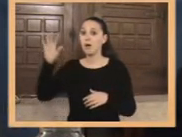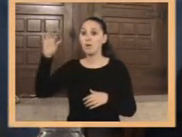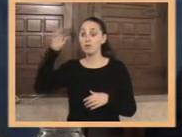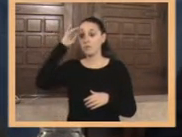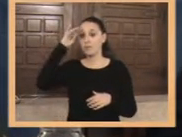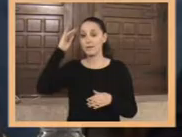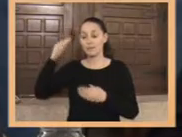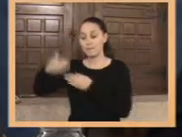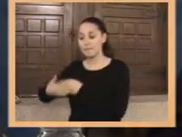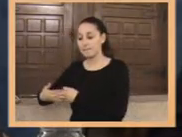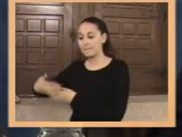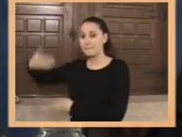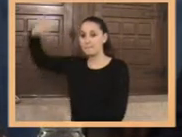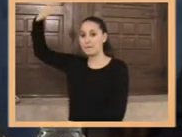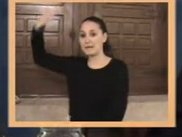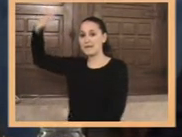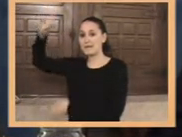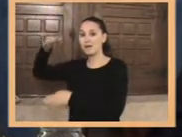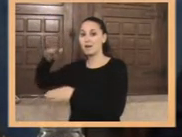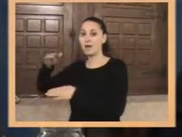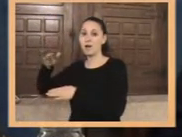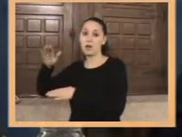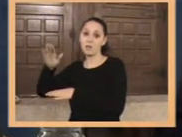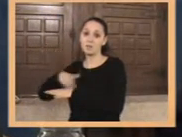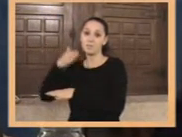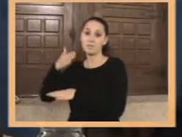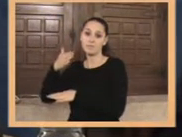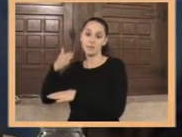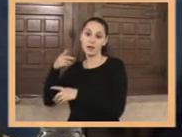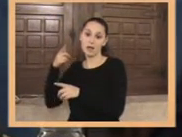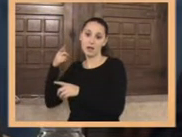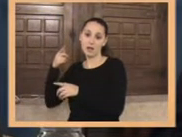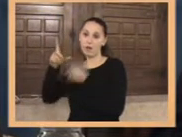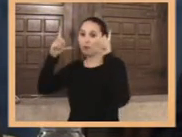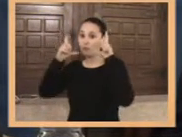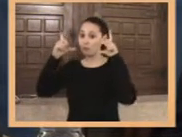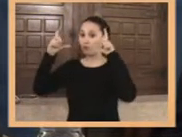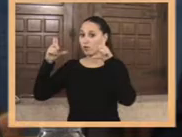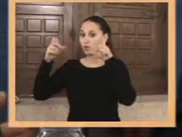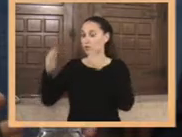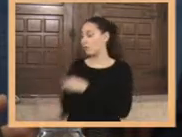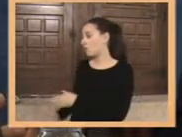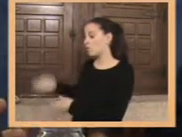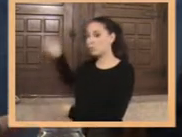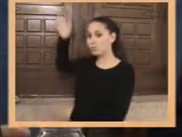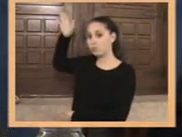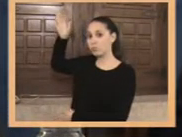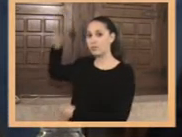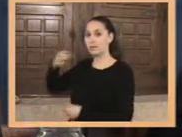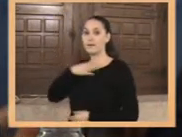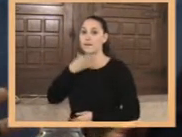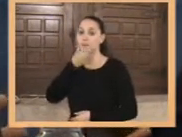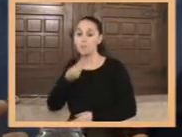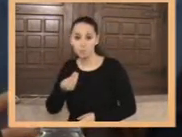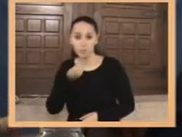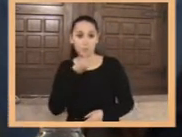acontecimiento muy importante de esta ciudad, que es la Gumiparty. Entonces, en esas facturas están recogidas no solo un fotocol,